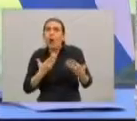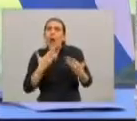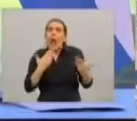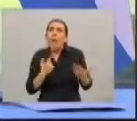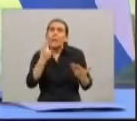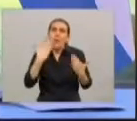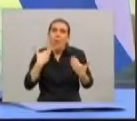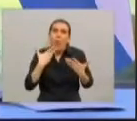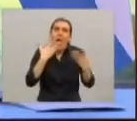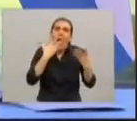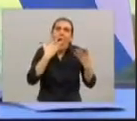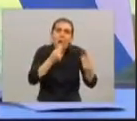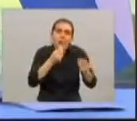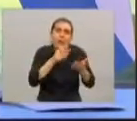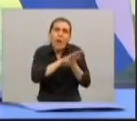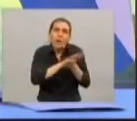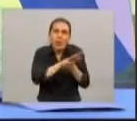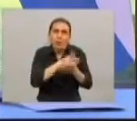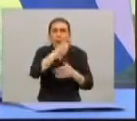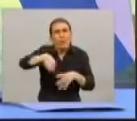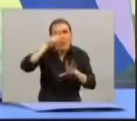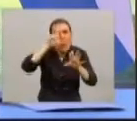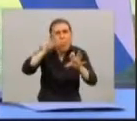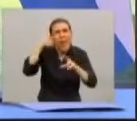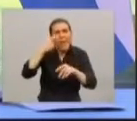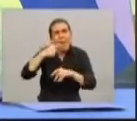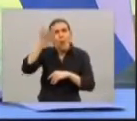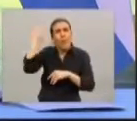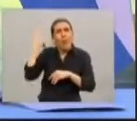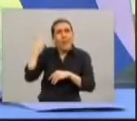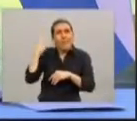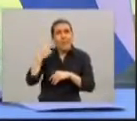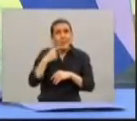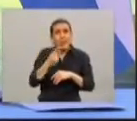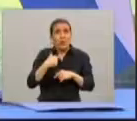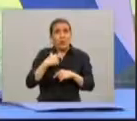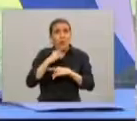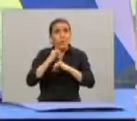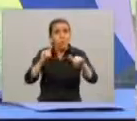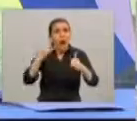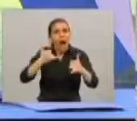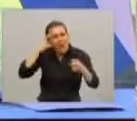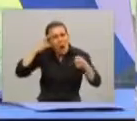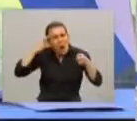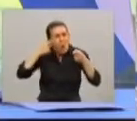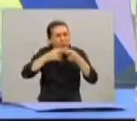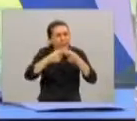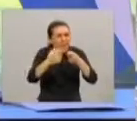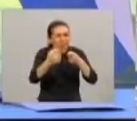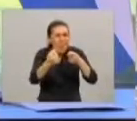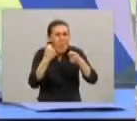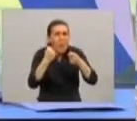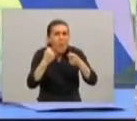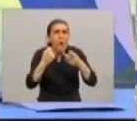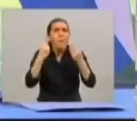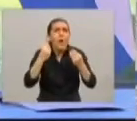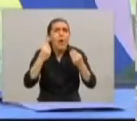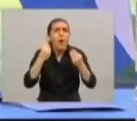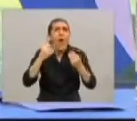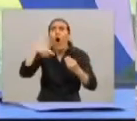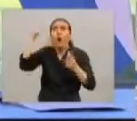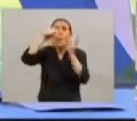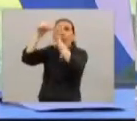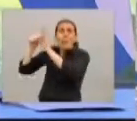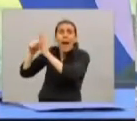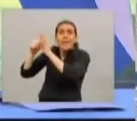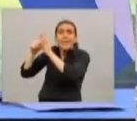al interior de Argentina, vemos las provincias con distintos comportamientos. Hay provincias que estaban con muy pocos casos y que de